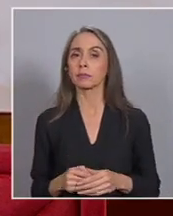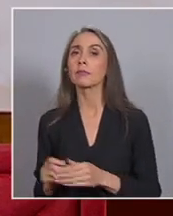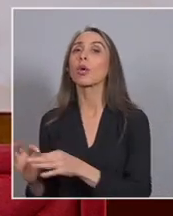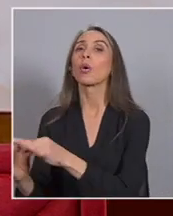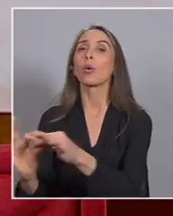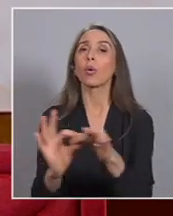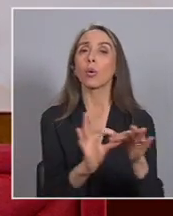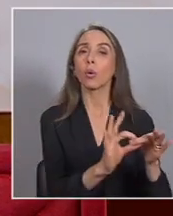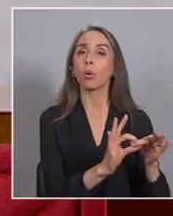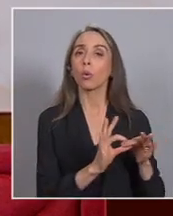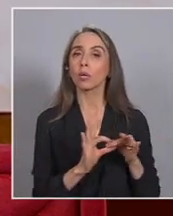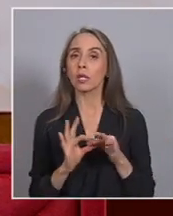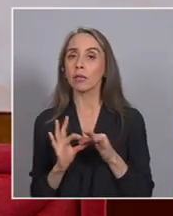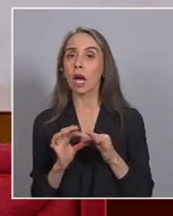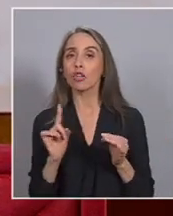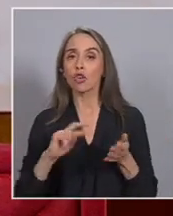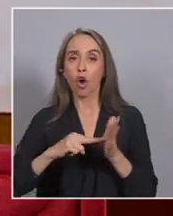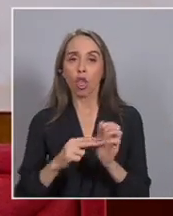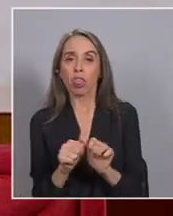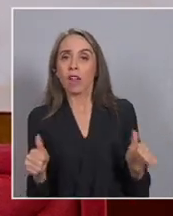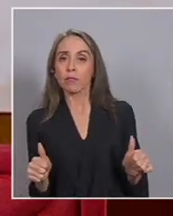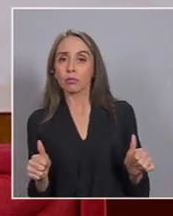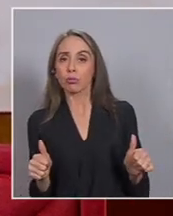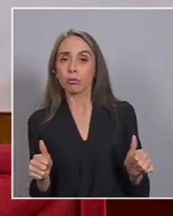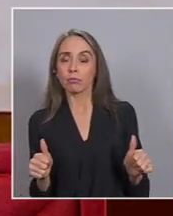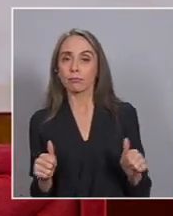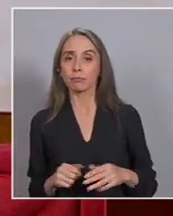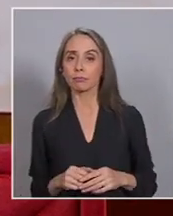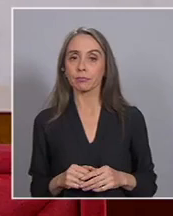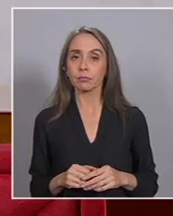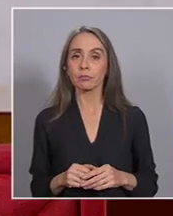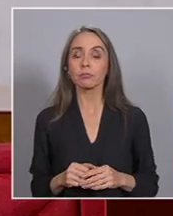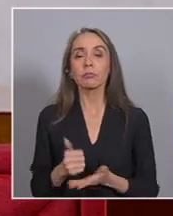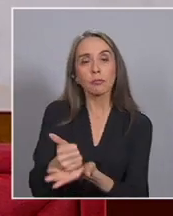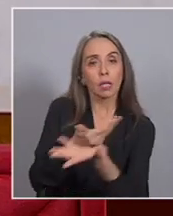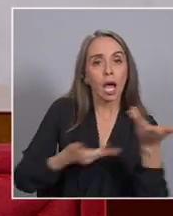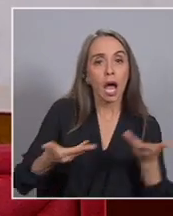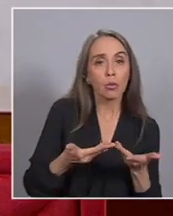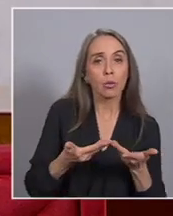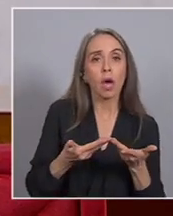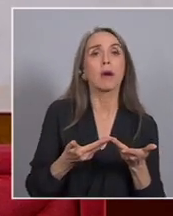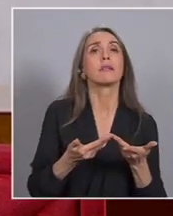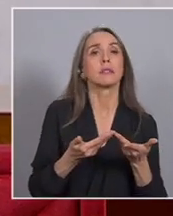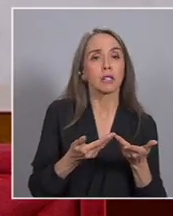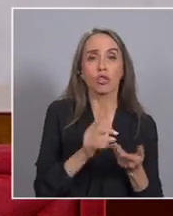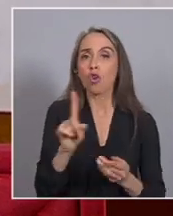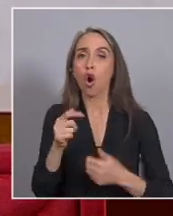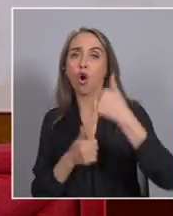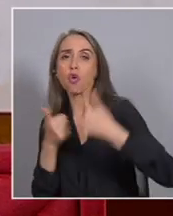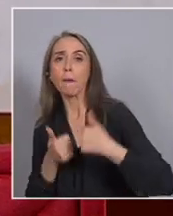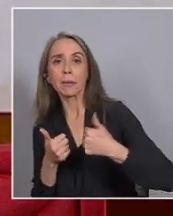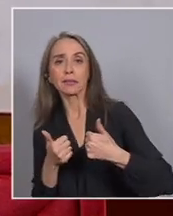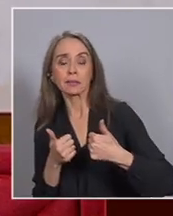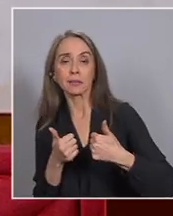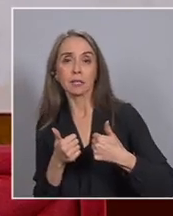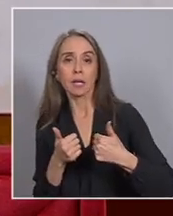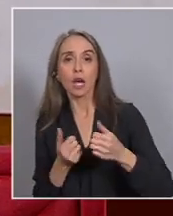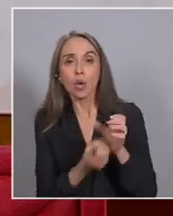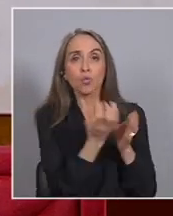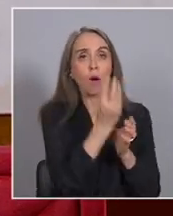unidad, no con división, con colaboración y no con competencia,